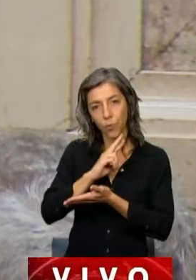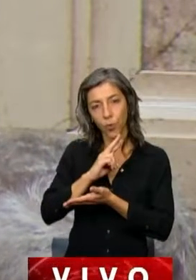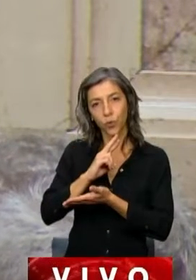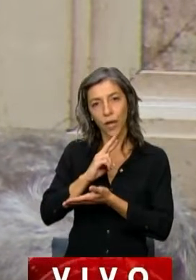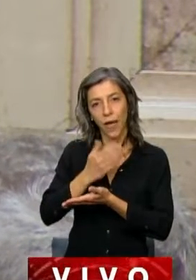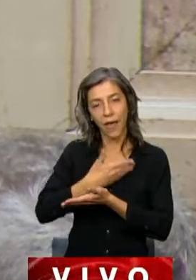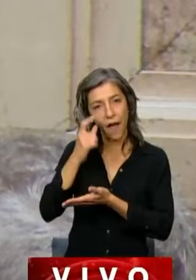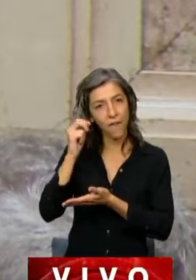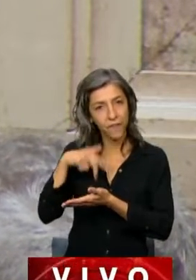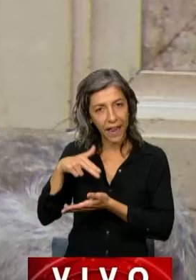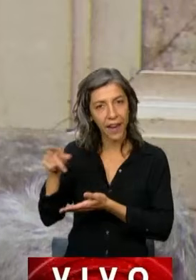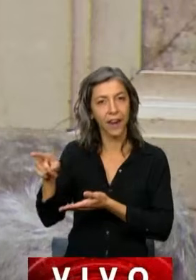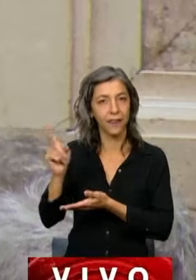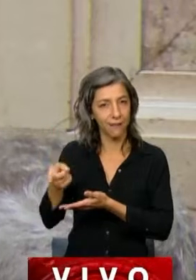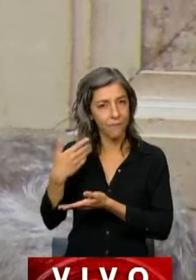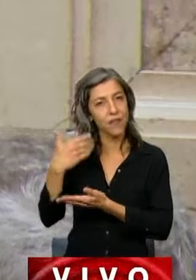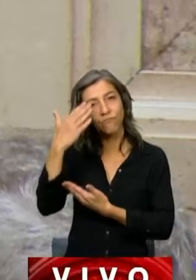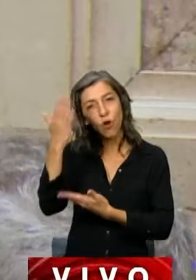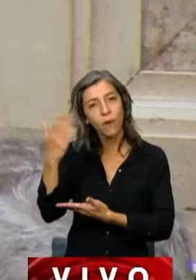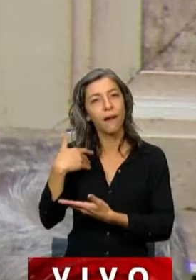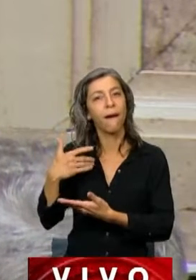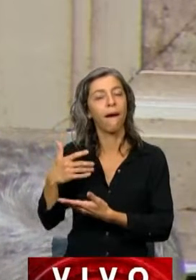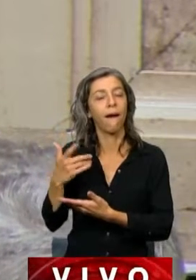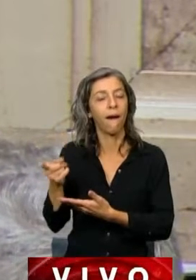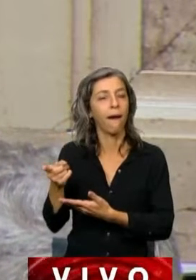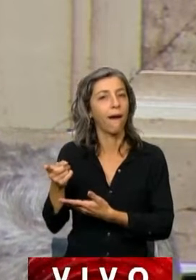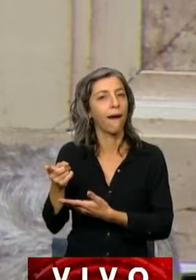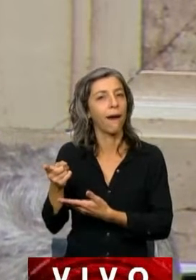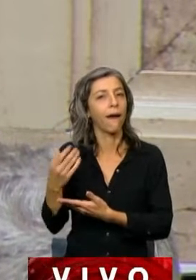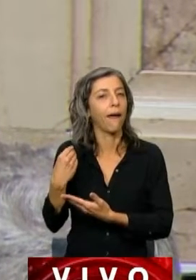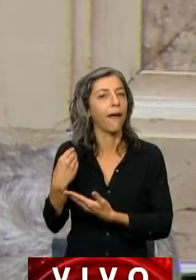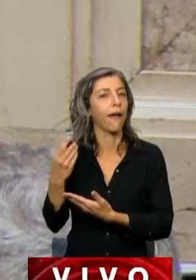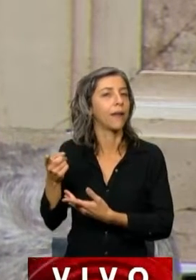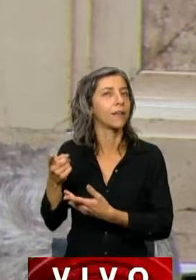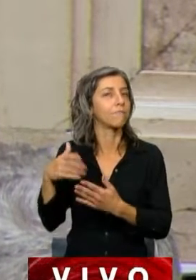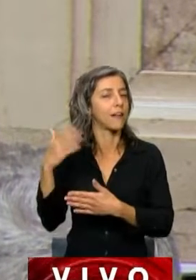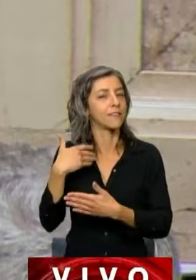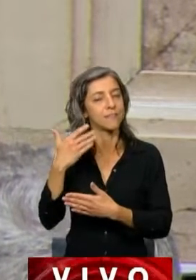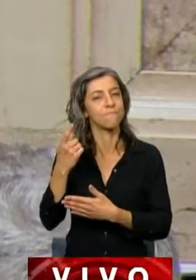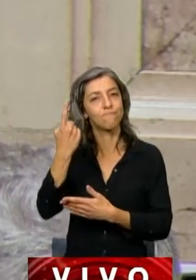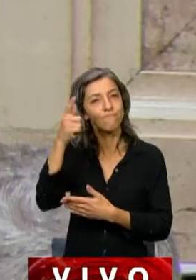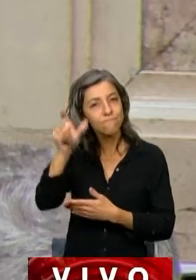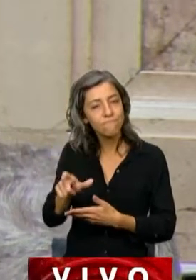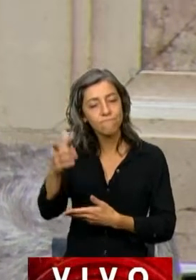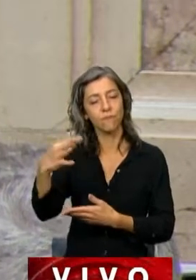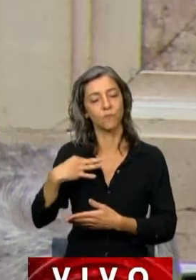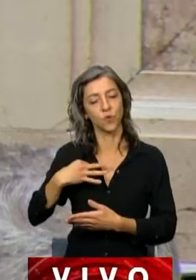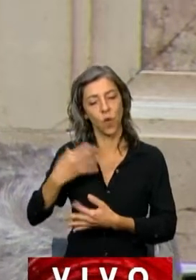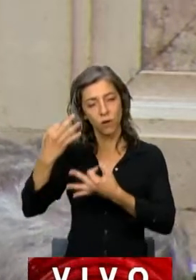Fein respecto de un gran caballero, un honrado